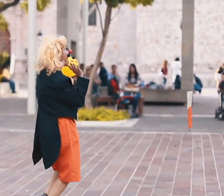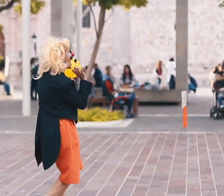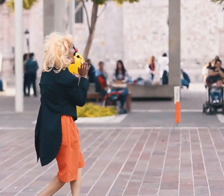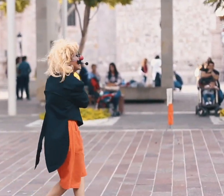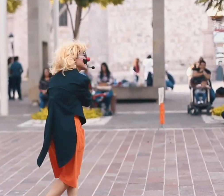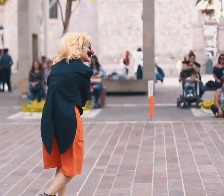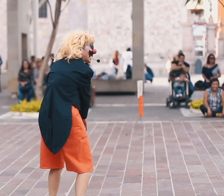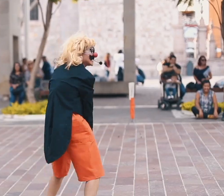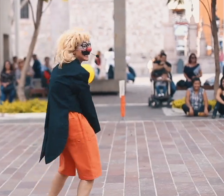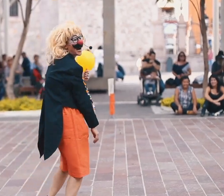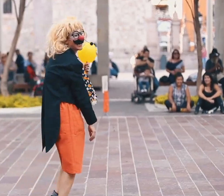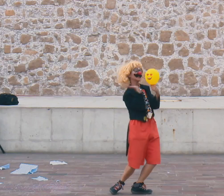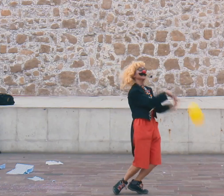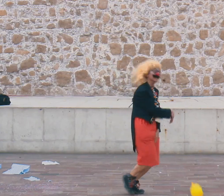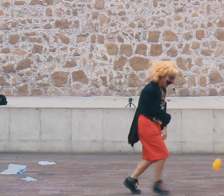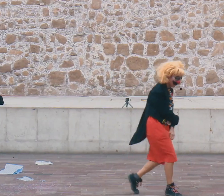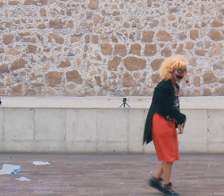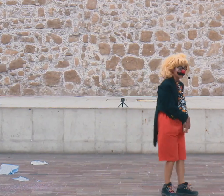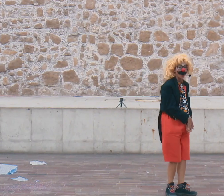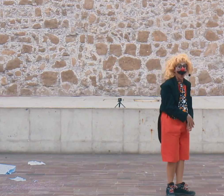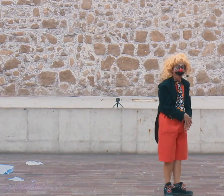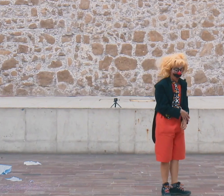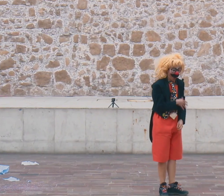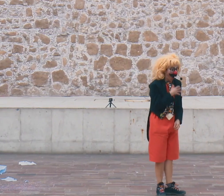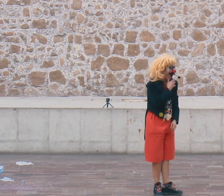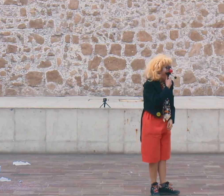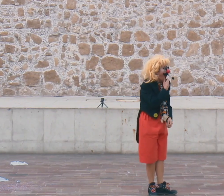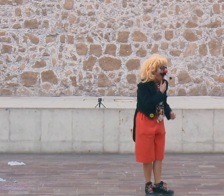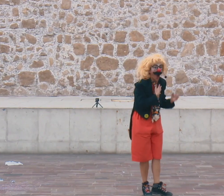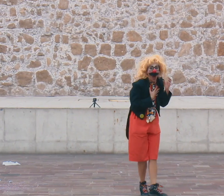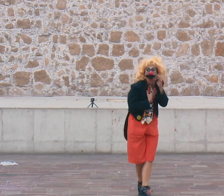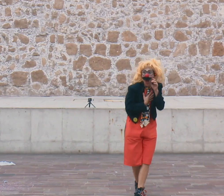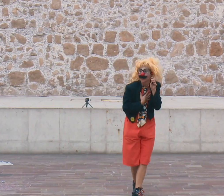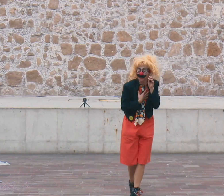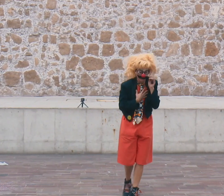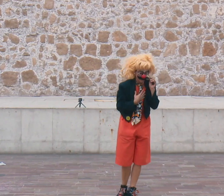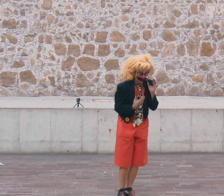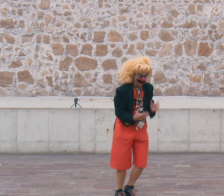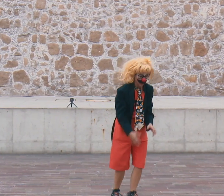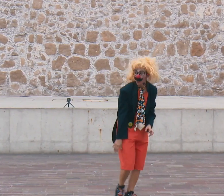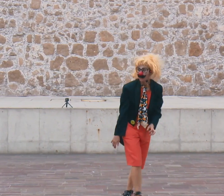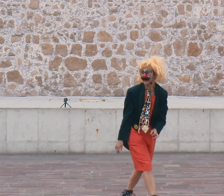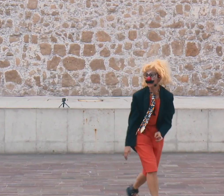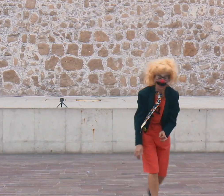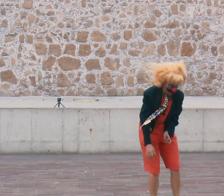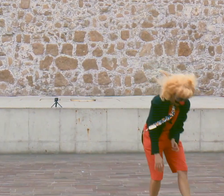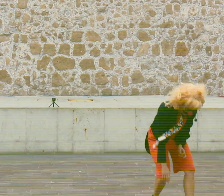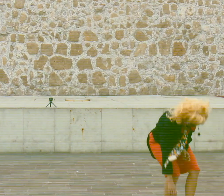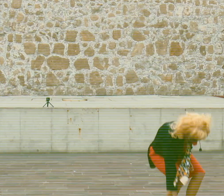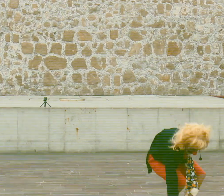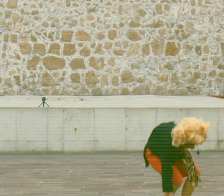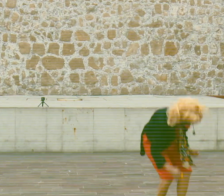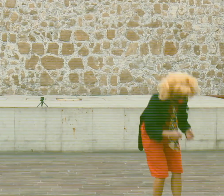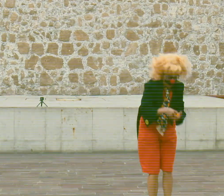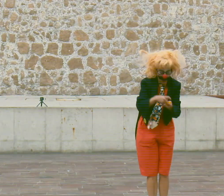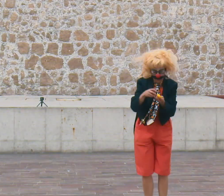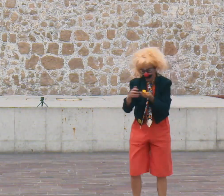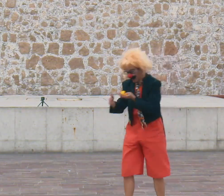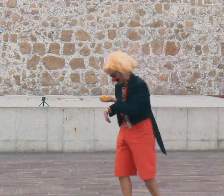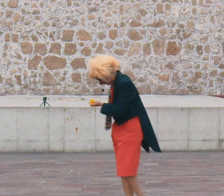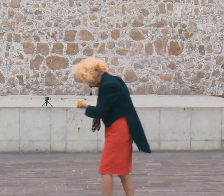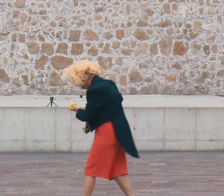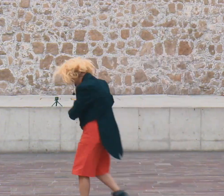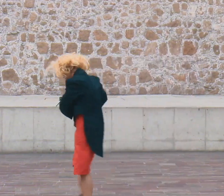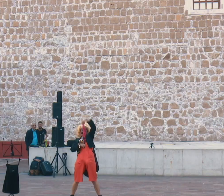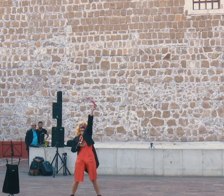incorporan más lenguaje. Creo que se va enriqueciendo, más que delimitarlo en que esto sí y esto no. Creo